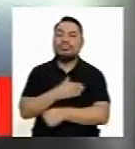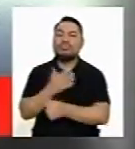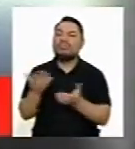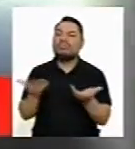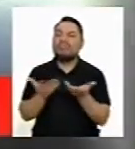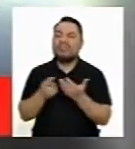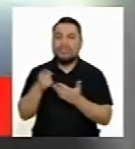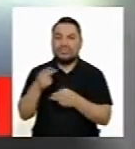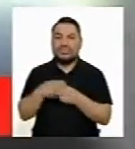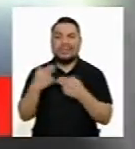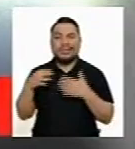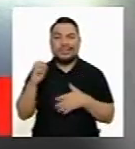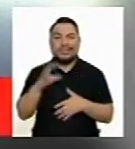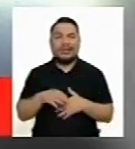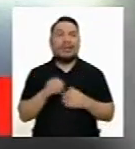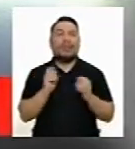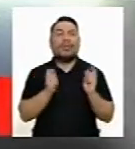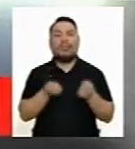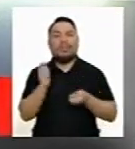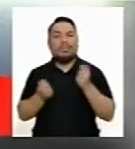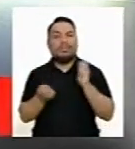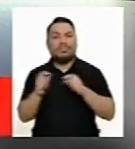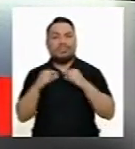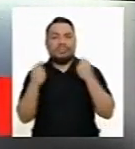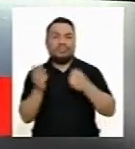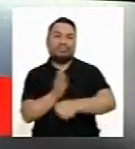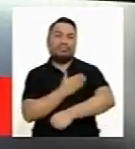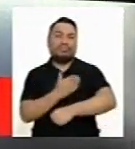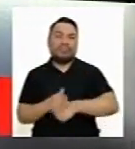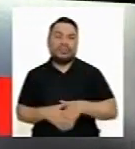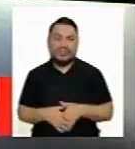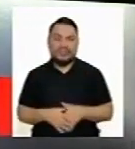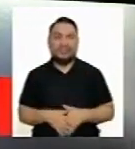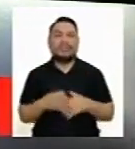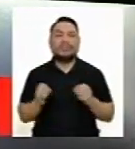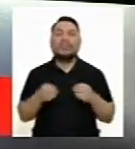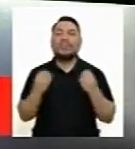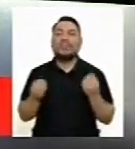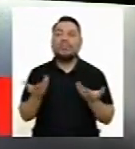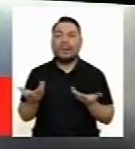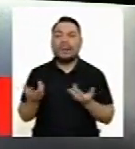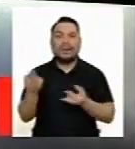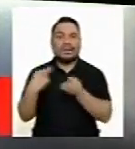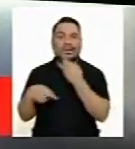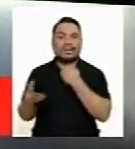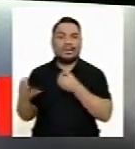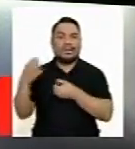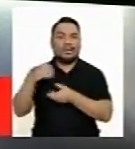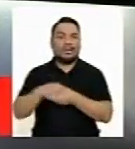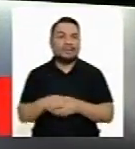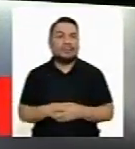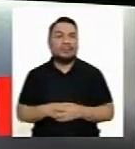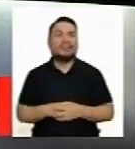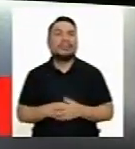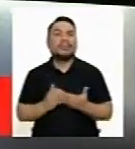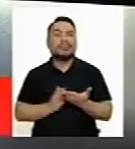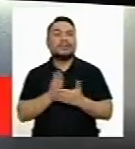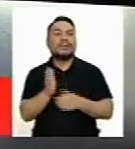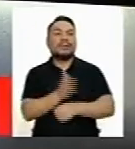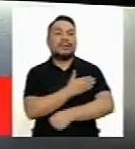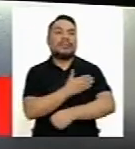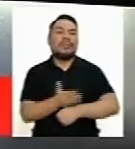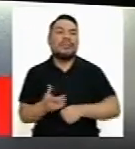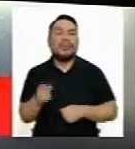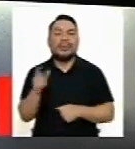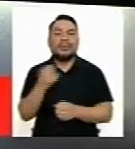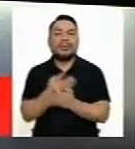ya su nombre lo dice, ¿no? Orquestando, estamos hablando de música. ¿Cómo se logra la resocialización a través de la música